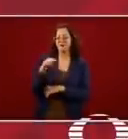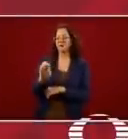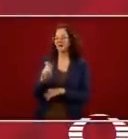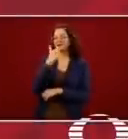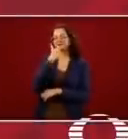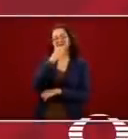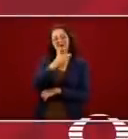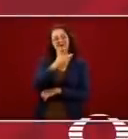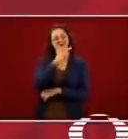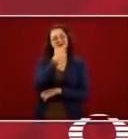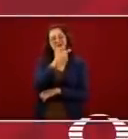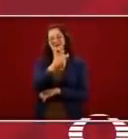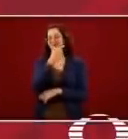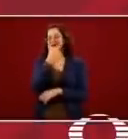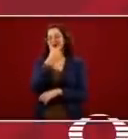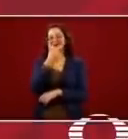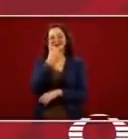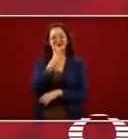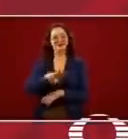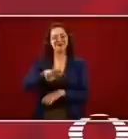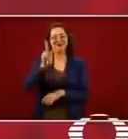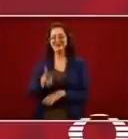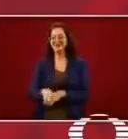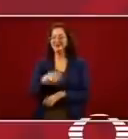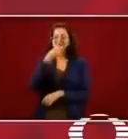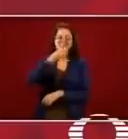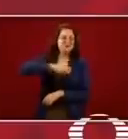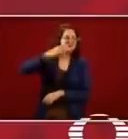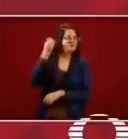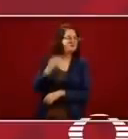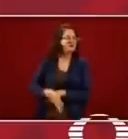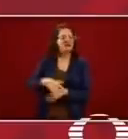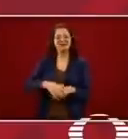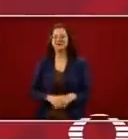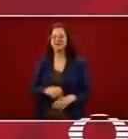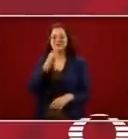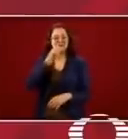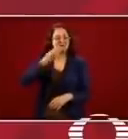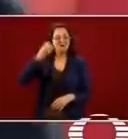este gas genial eso sea